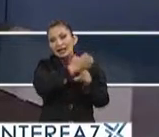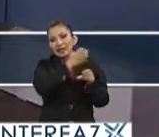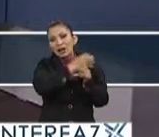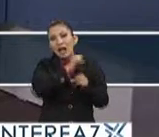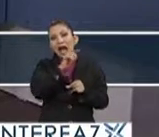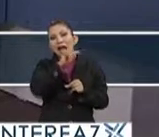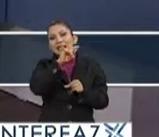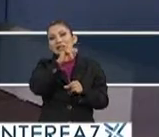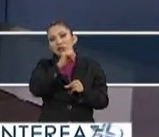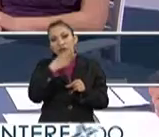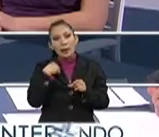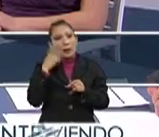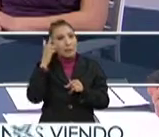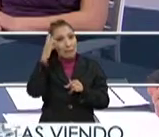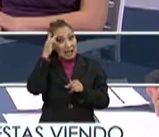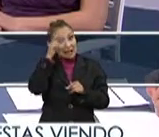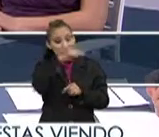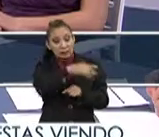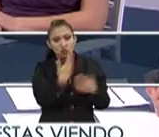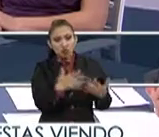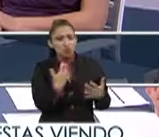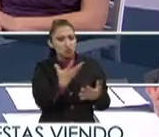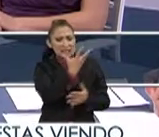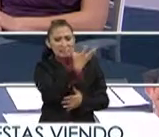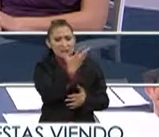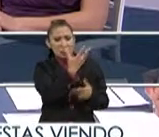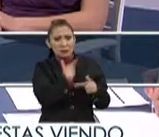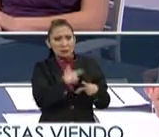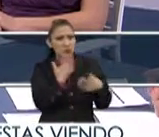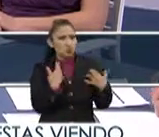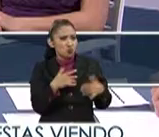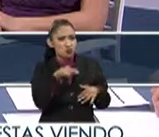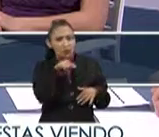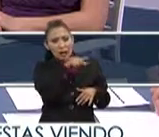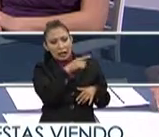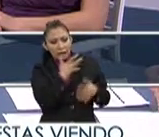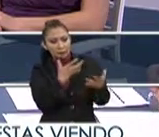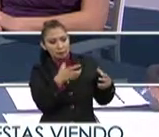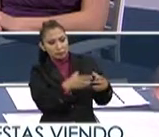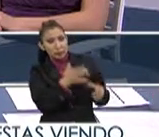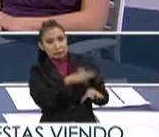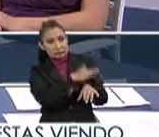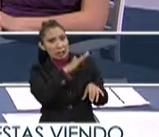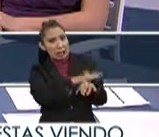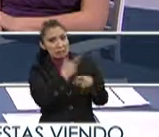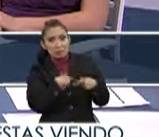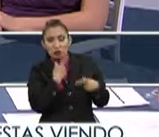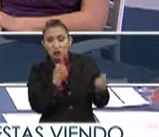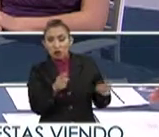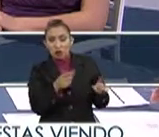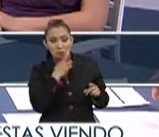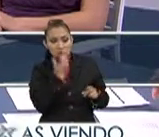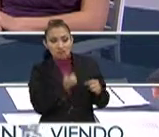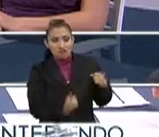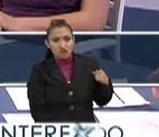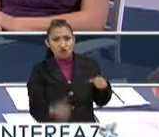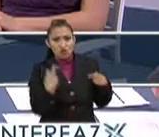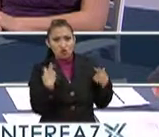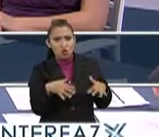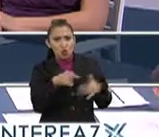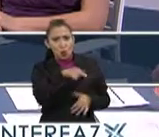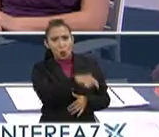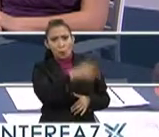de Alientos de Bellas Artes, que es un quinteto maravilloso, ¿no? Y formado por excelentes músicos, varios de los mejores